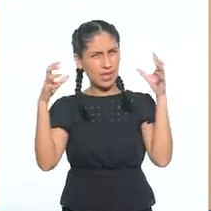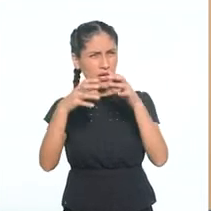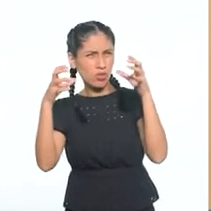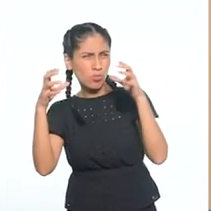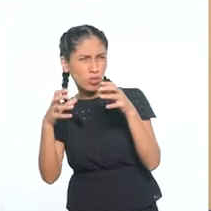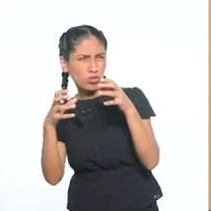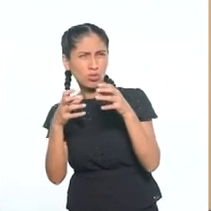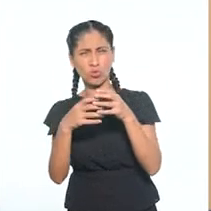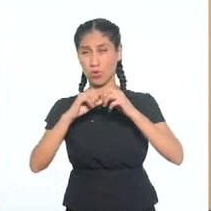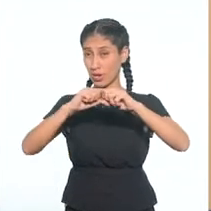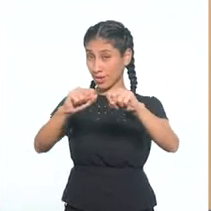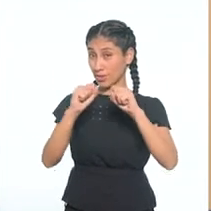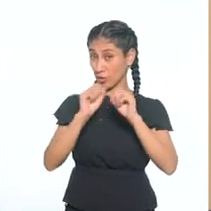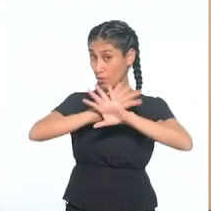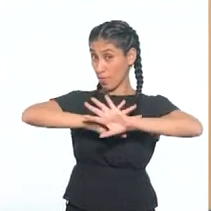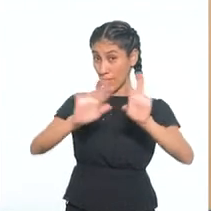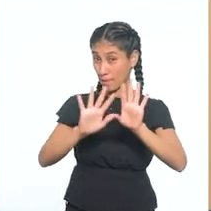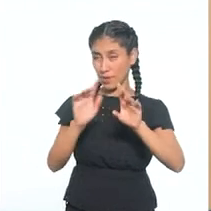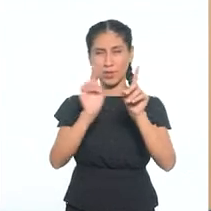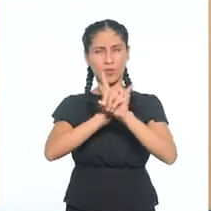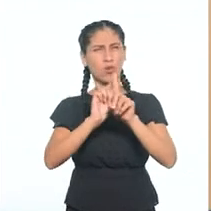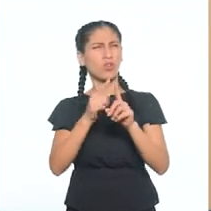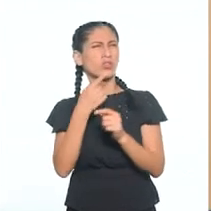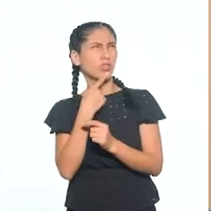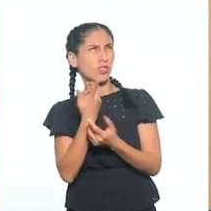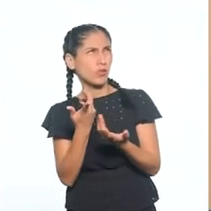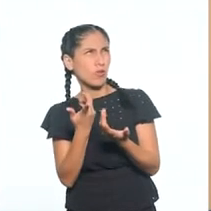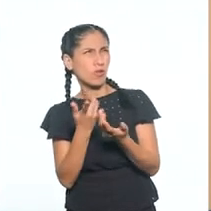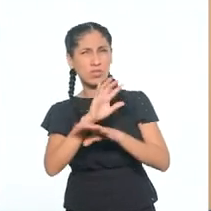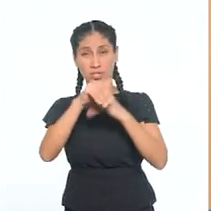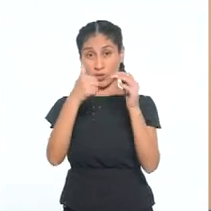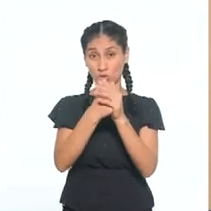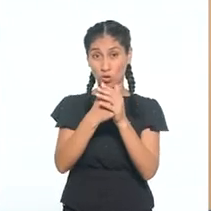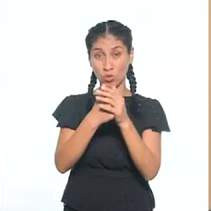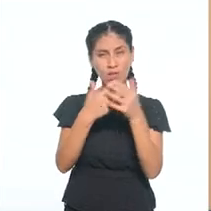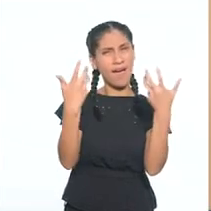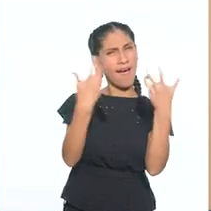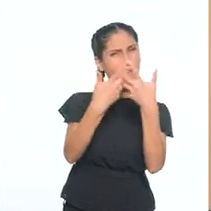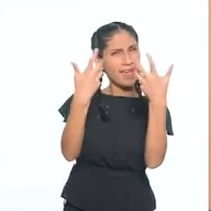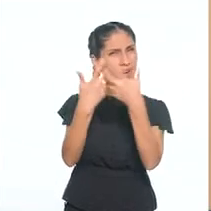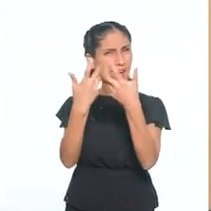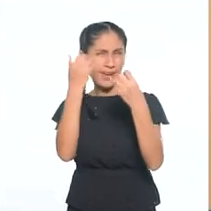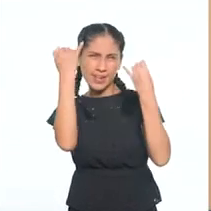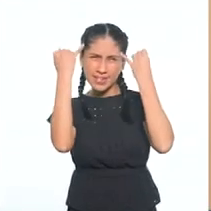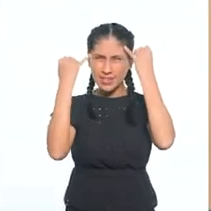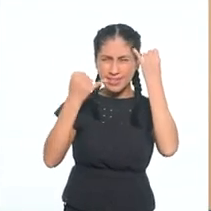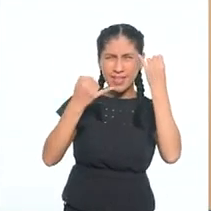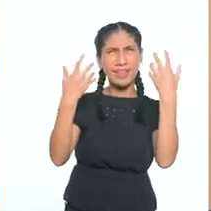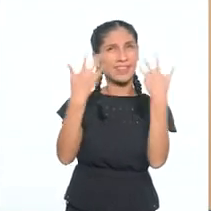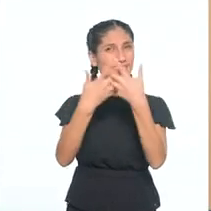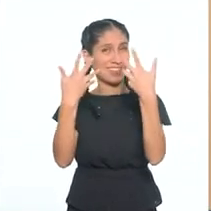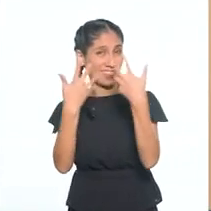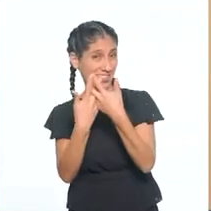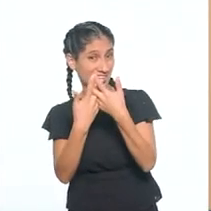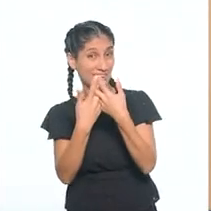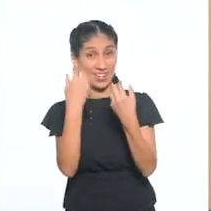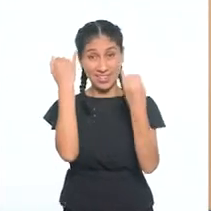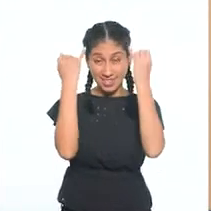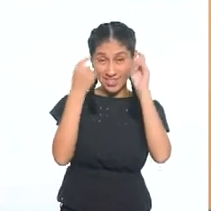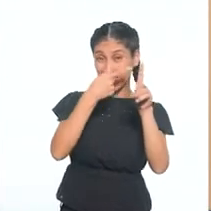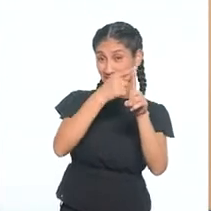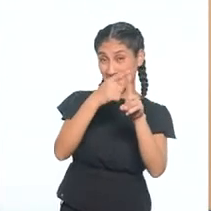no es un simple ejercicio de reunión sino de relacionar coherentemente unas ideas con otras